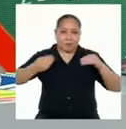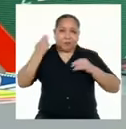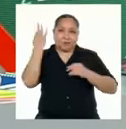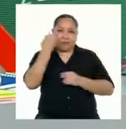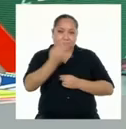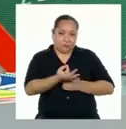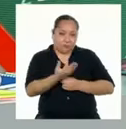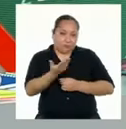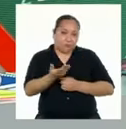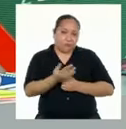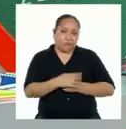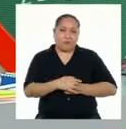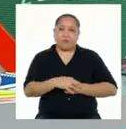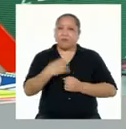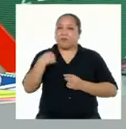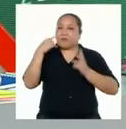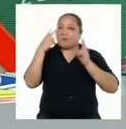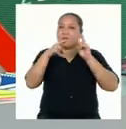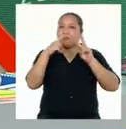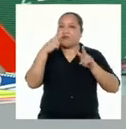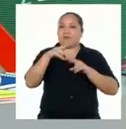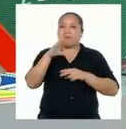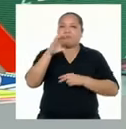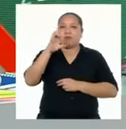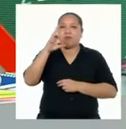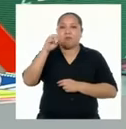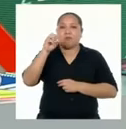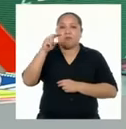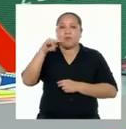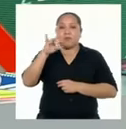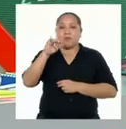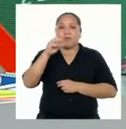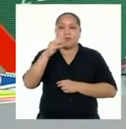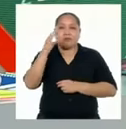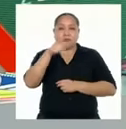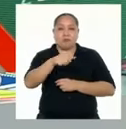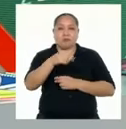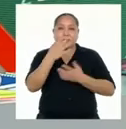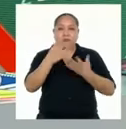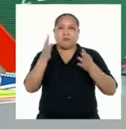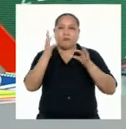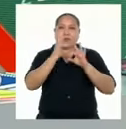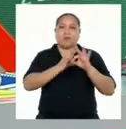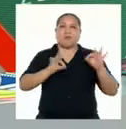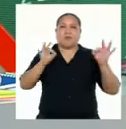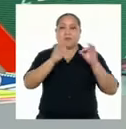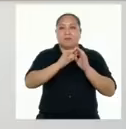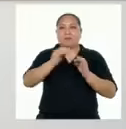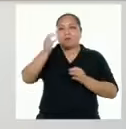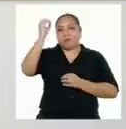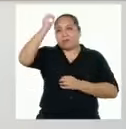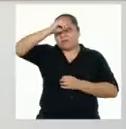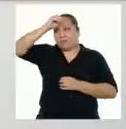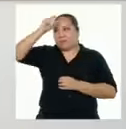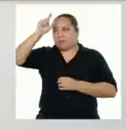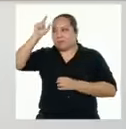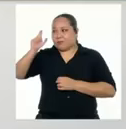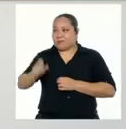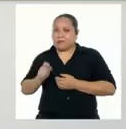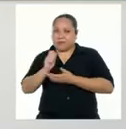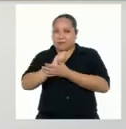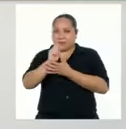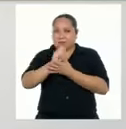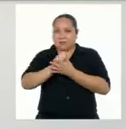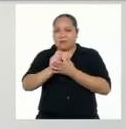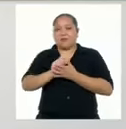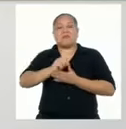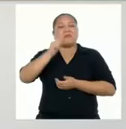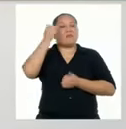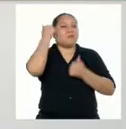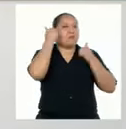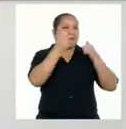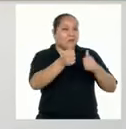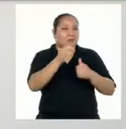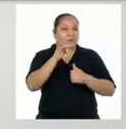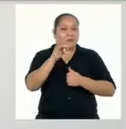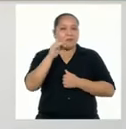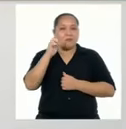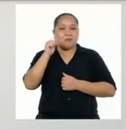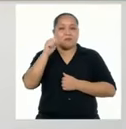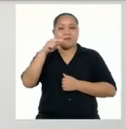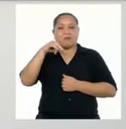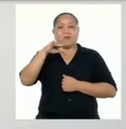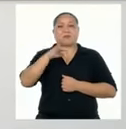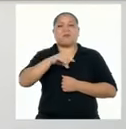Además, veo que en la crónica algo muy importante es el punto de vista del autor. Muy bien, Yanira. Y es